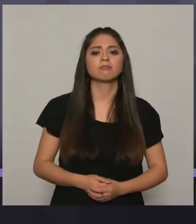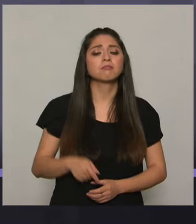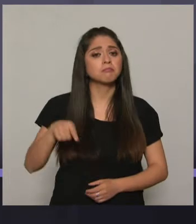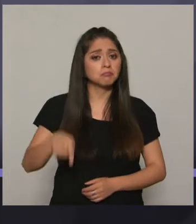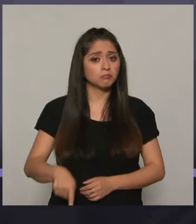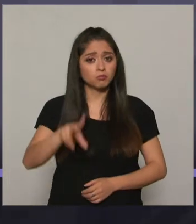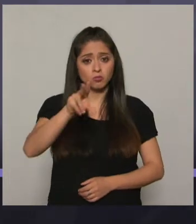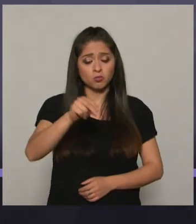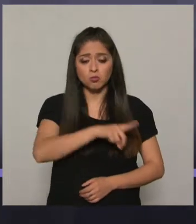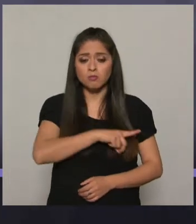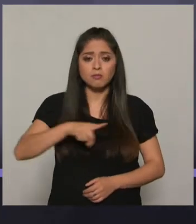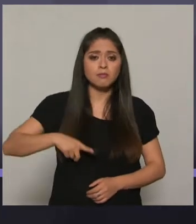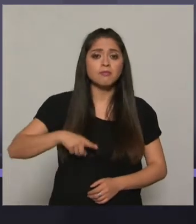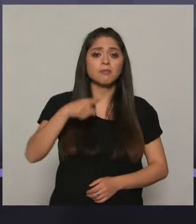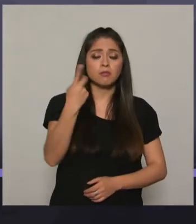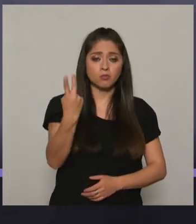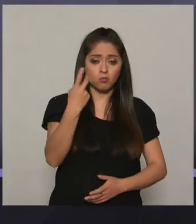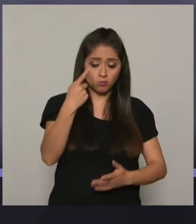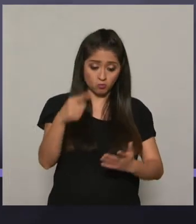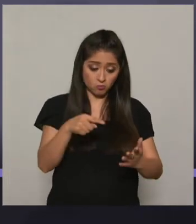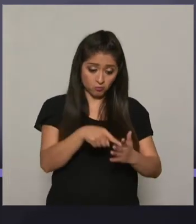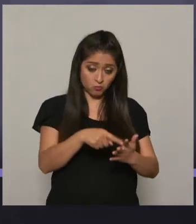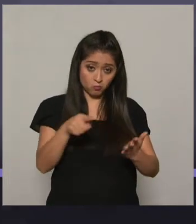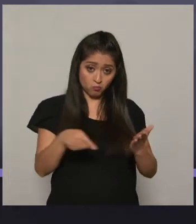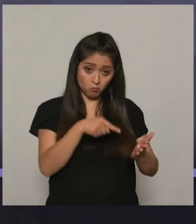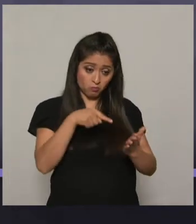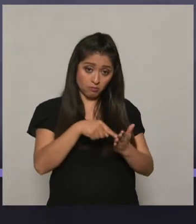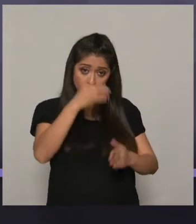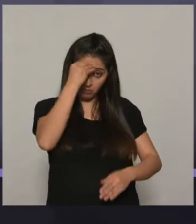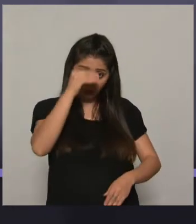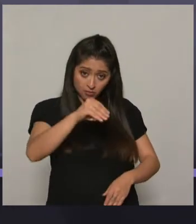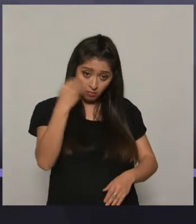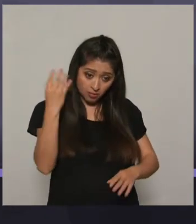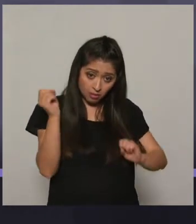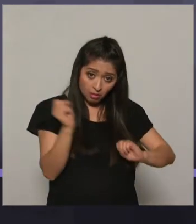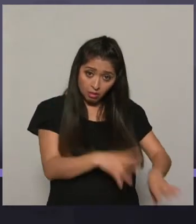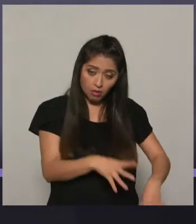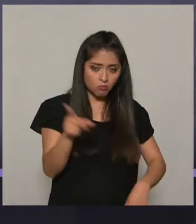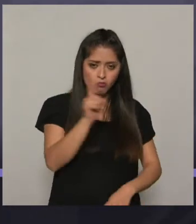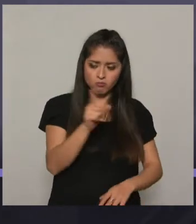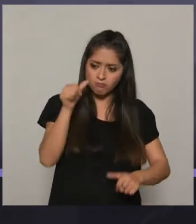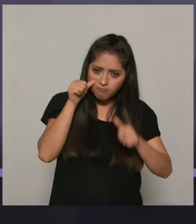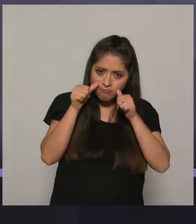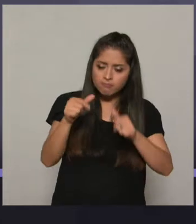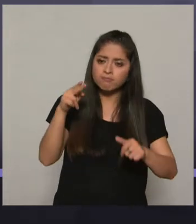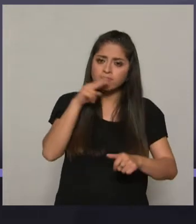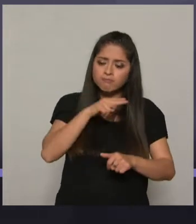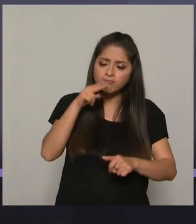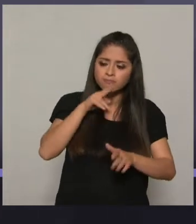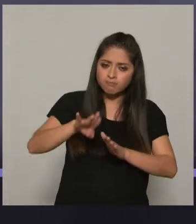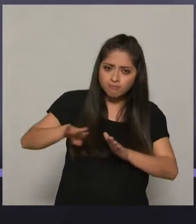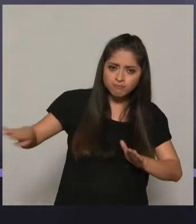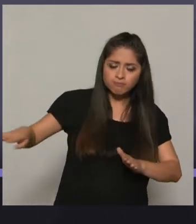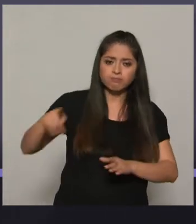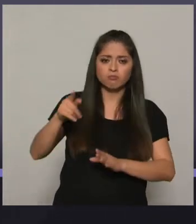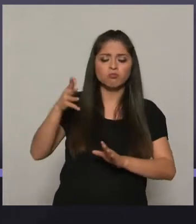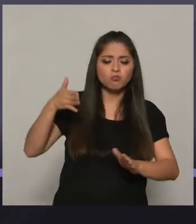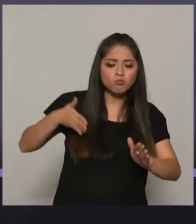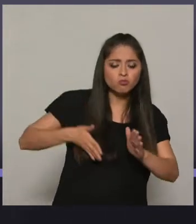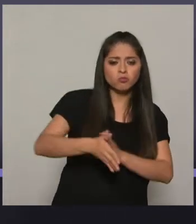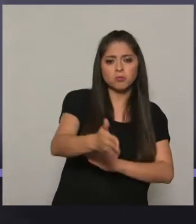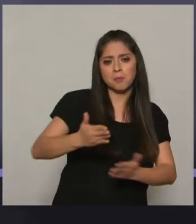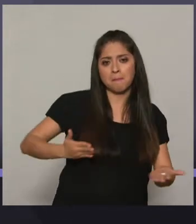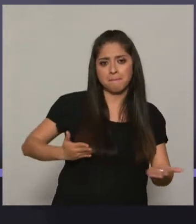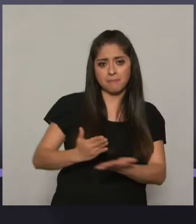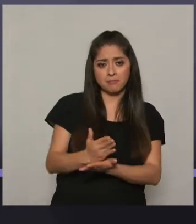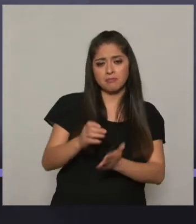no abandonar el lugar donde ocurren los accidentes, permitir que los servicios de atención médica lleguen en el momento ideal, como les decía,